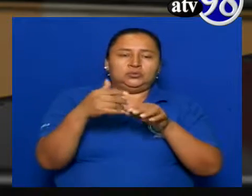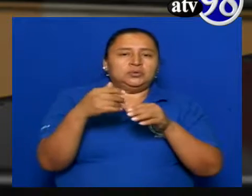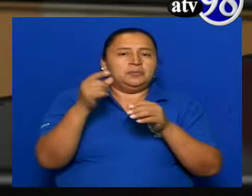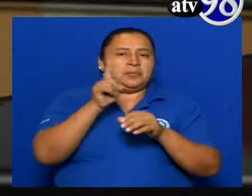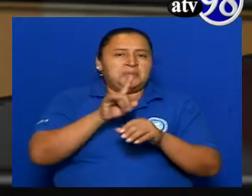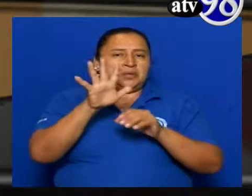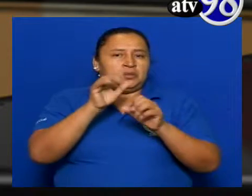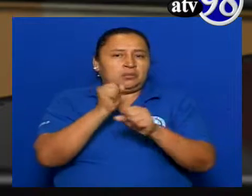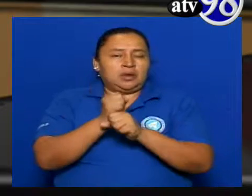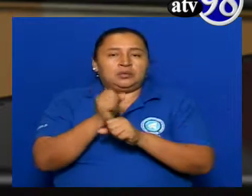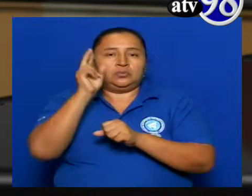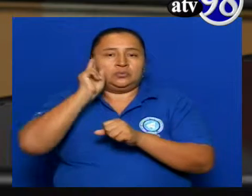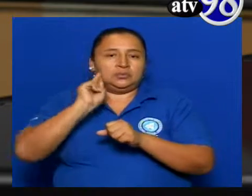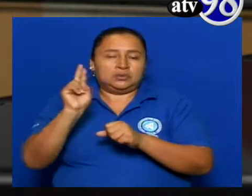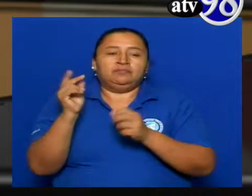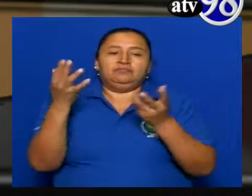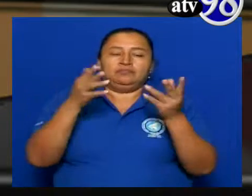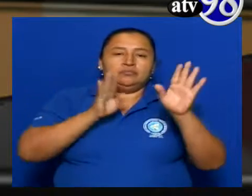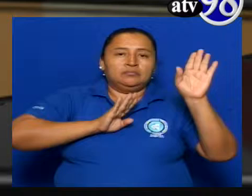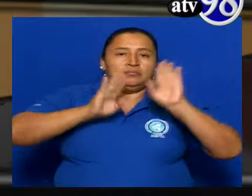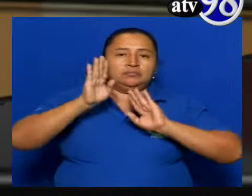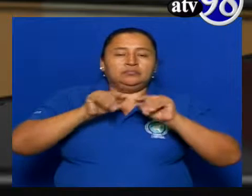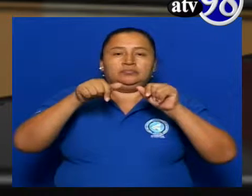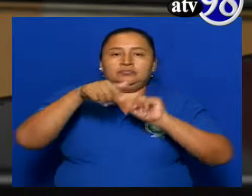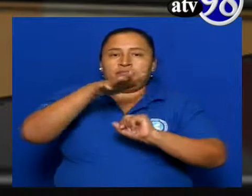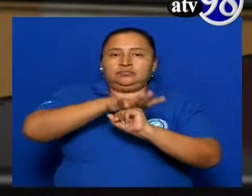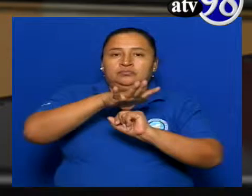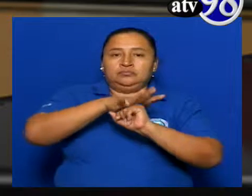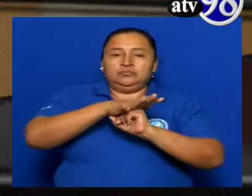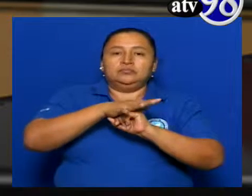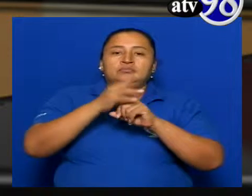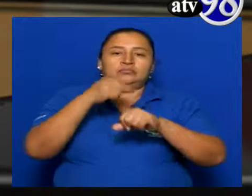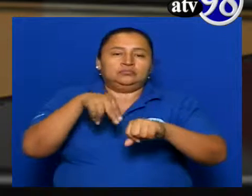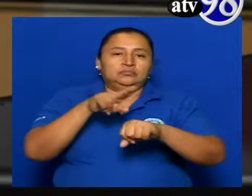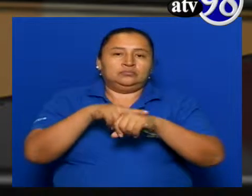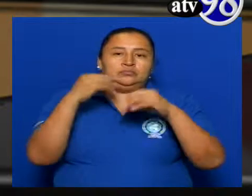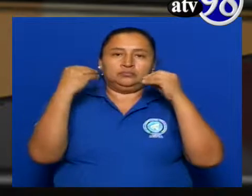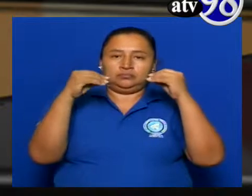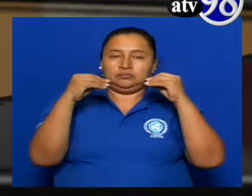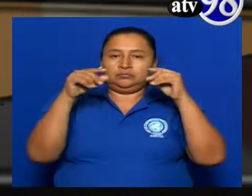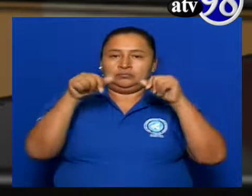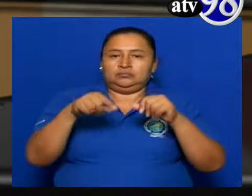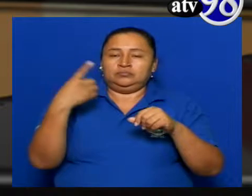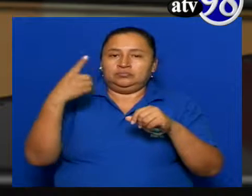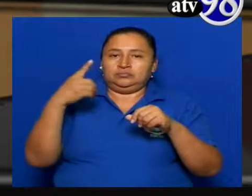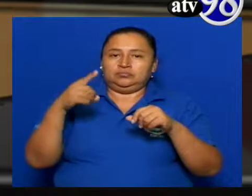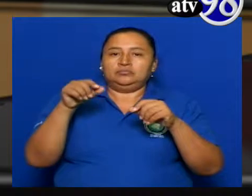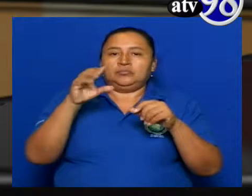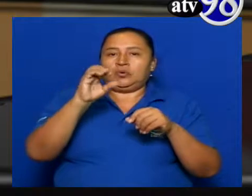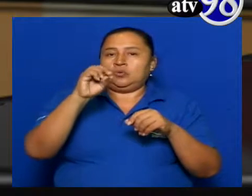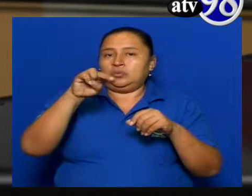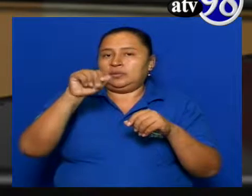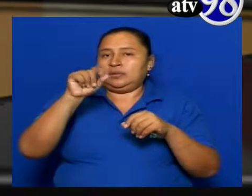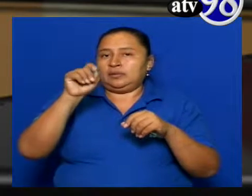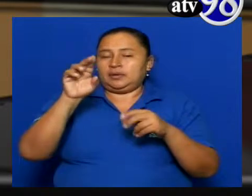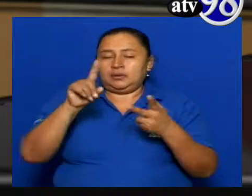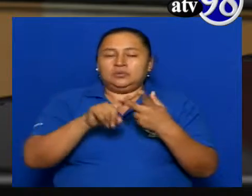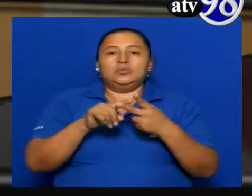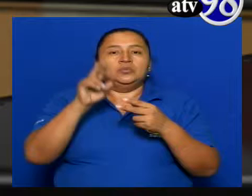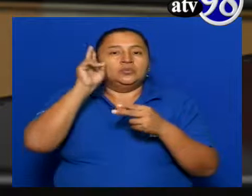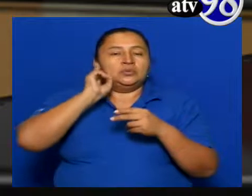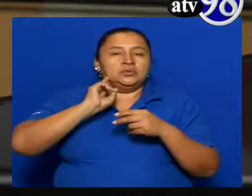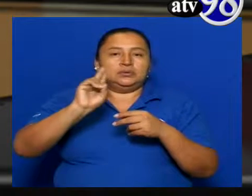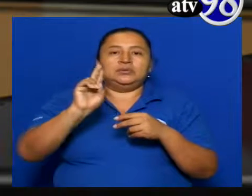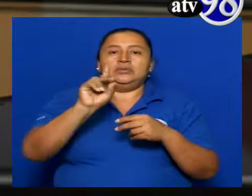actividad territorial de la Asamblea Nacional, coordinado con la Comisión Nacional Académica de Facultades de Derecho, CONADER, y la Universidad Tecnológica